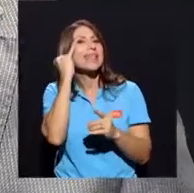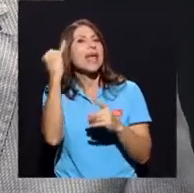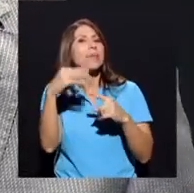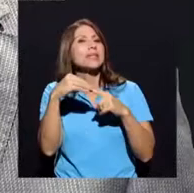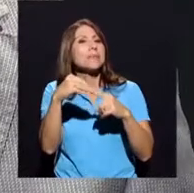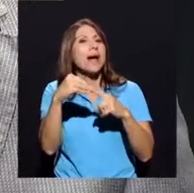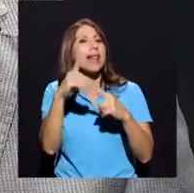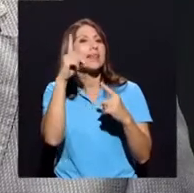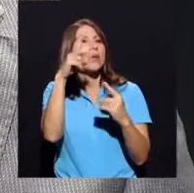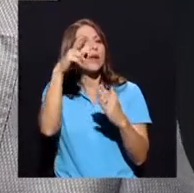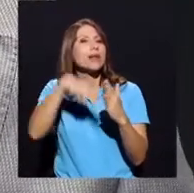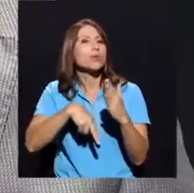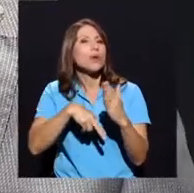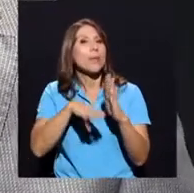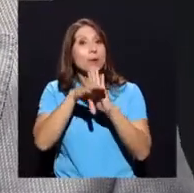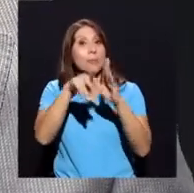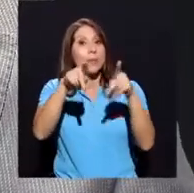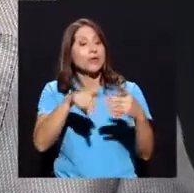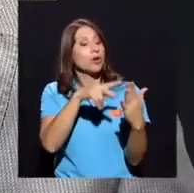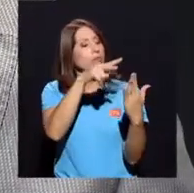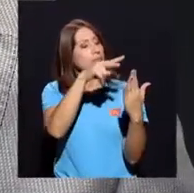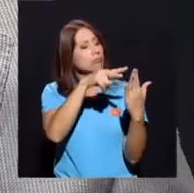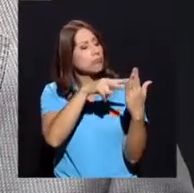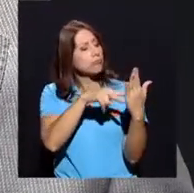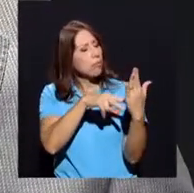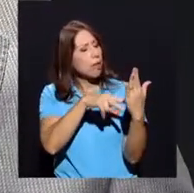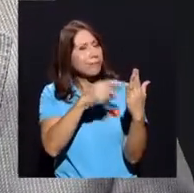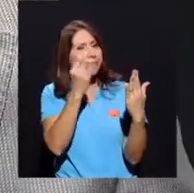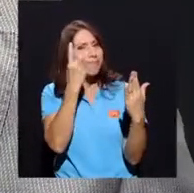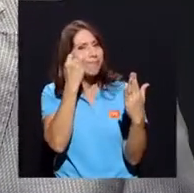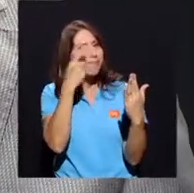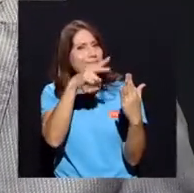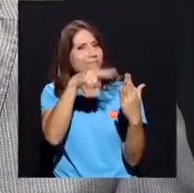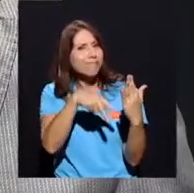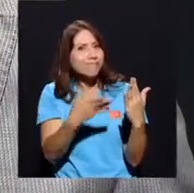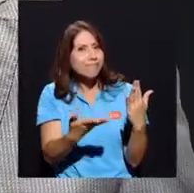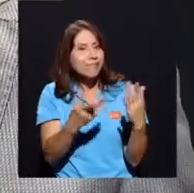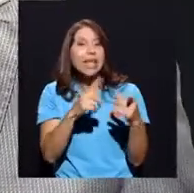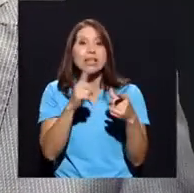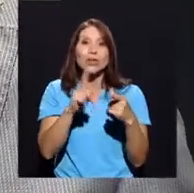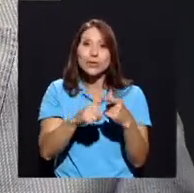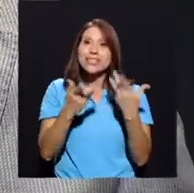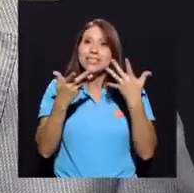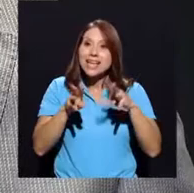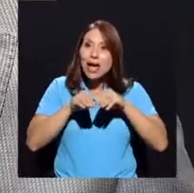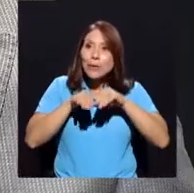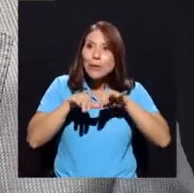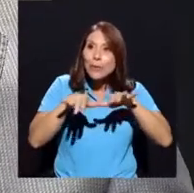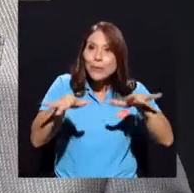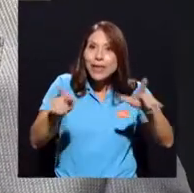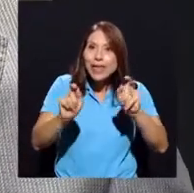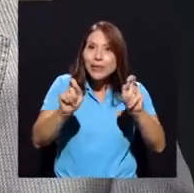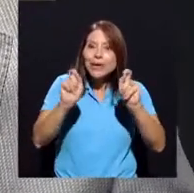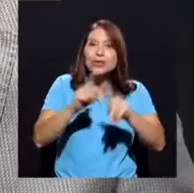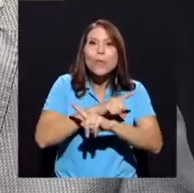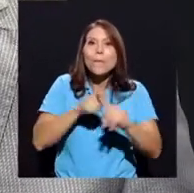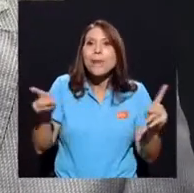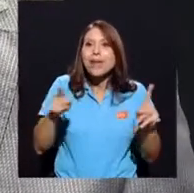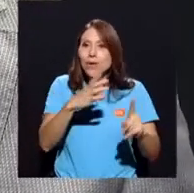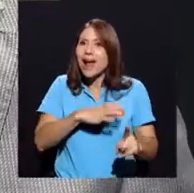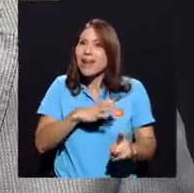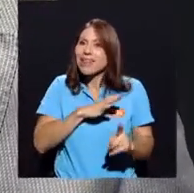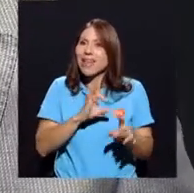entiende entonces claramente a pesar de que hemos aumentado la cobertura y que están gastan los cantidades industriales de plata